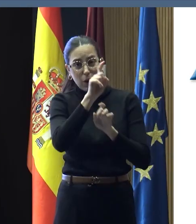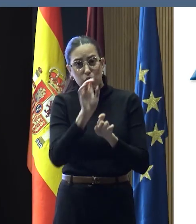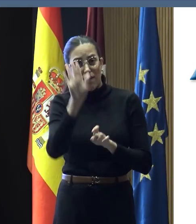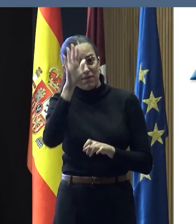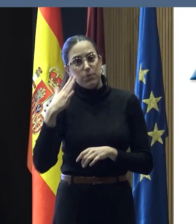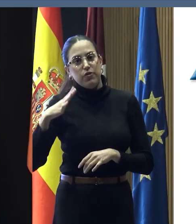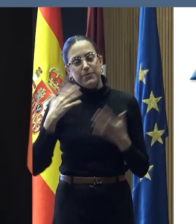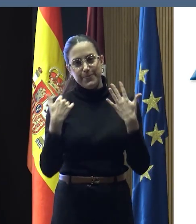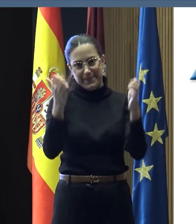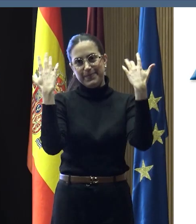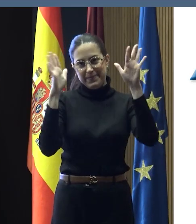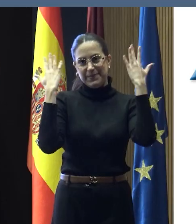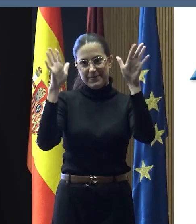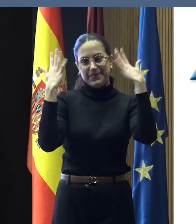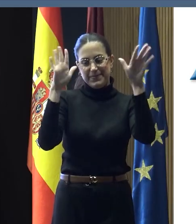¡Ay!